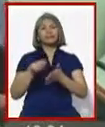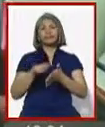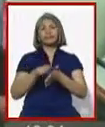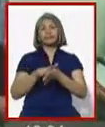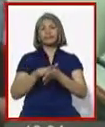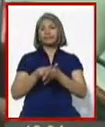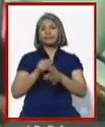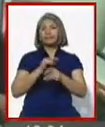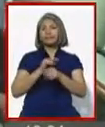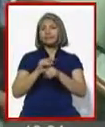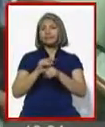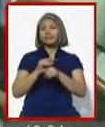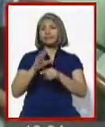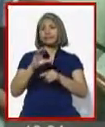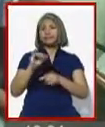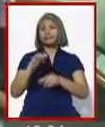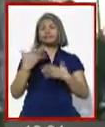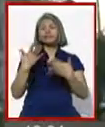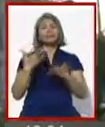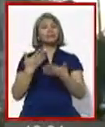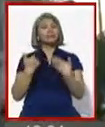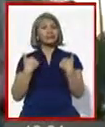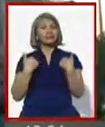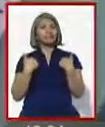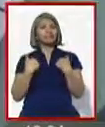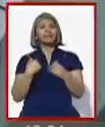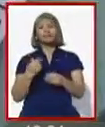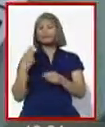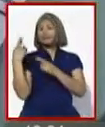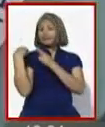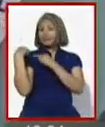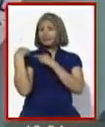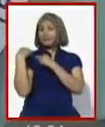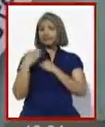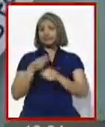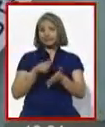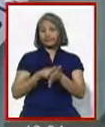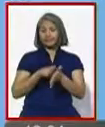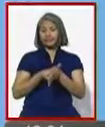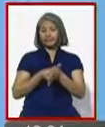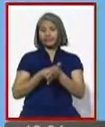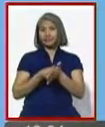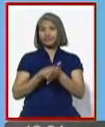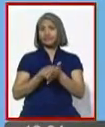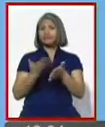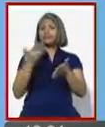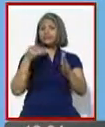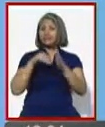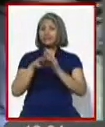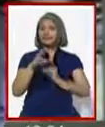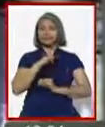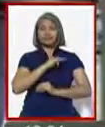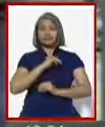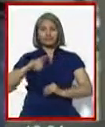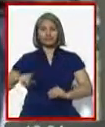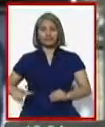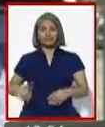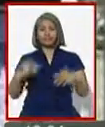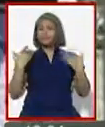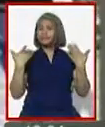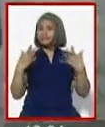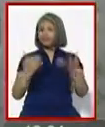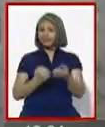civil al haber depositado los responsables de este hecho el dinero a las arcas municipales. Hemos formado